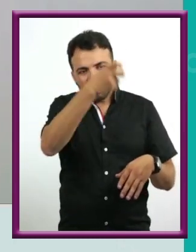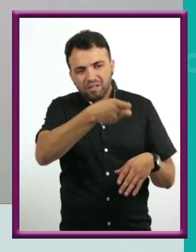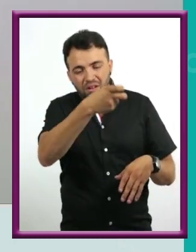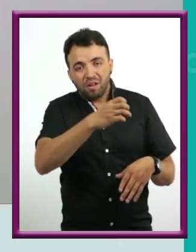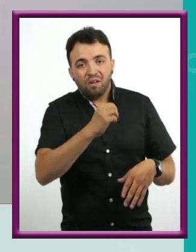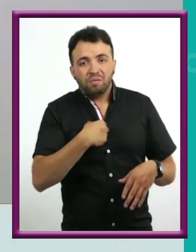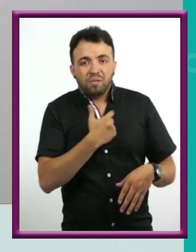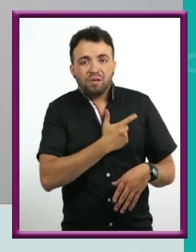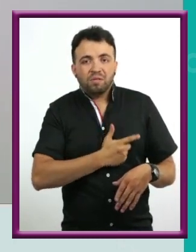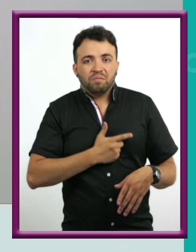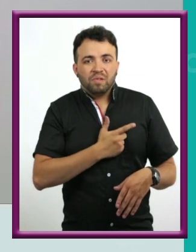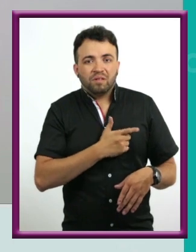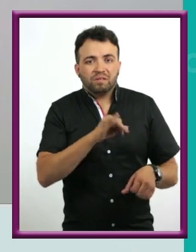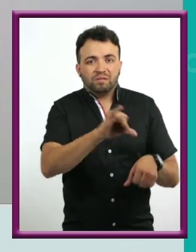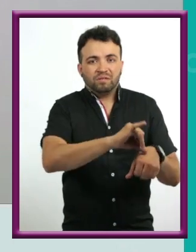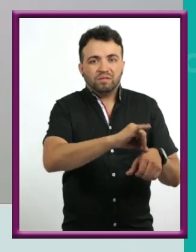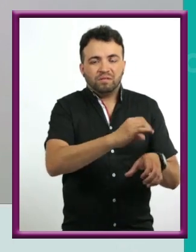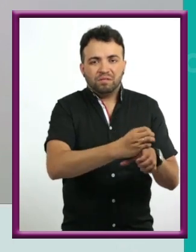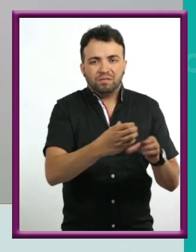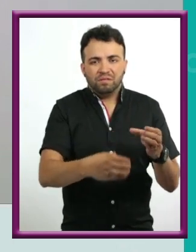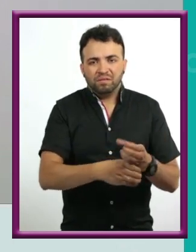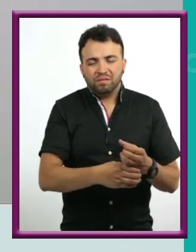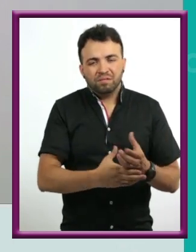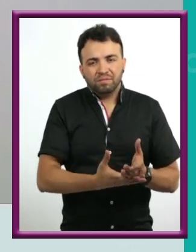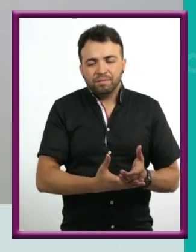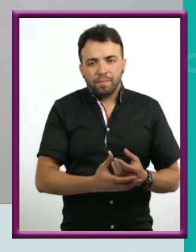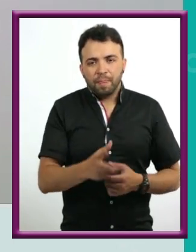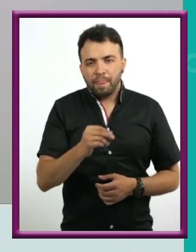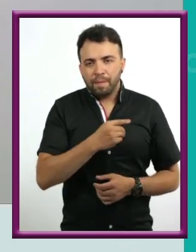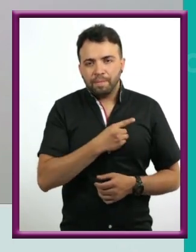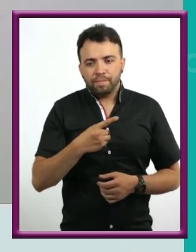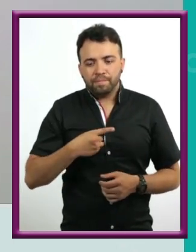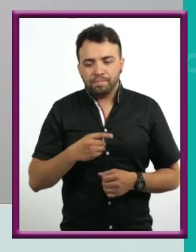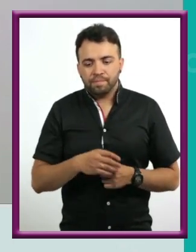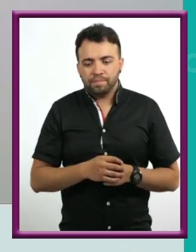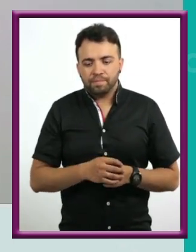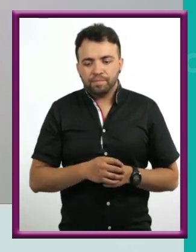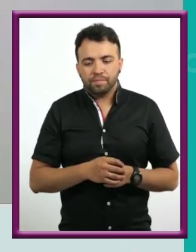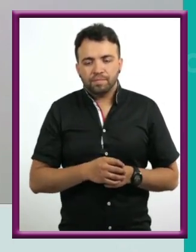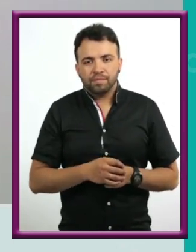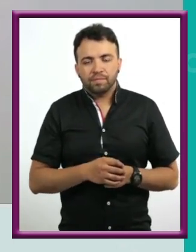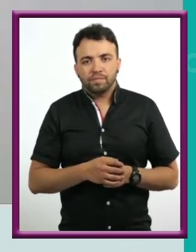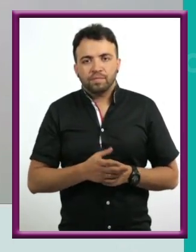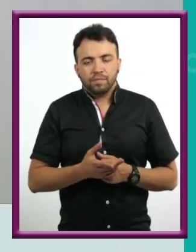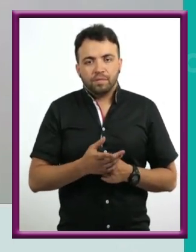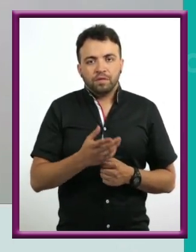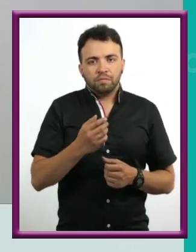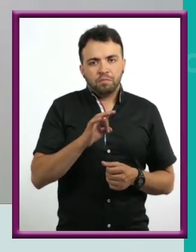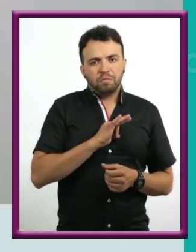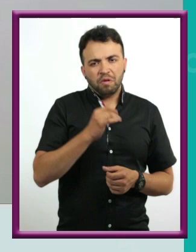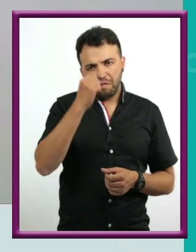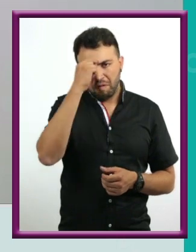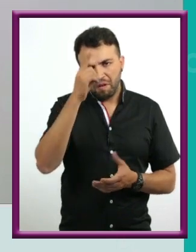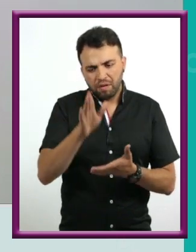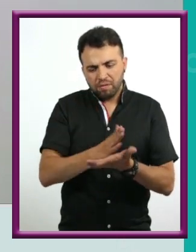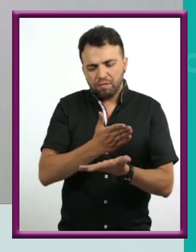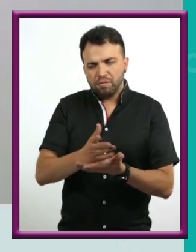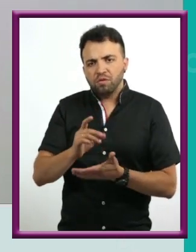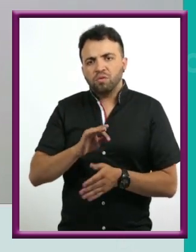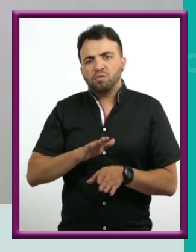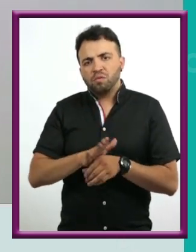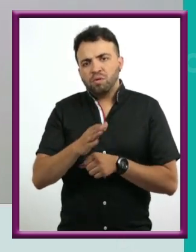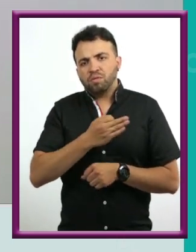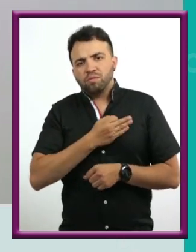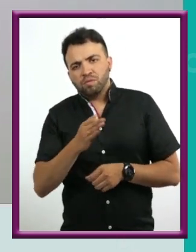envidia o por gusto. Entonces yo pienso que sí es fácil de diferenciar lo que es la